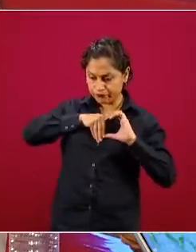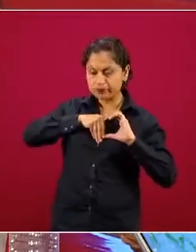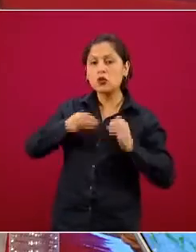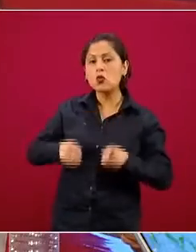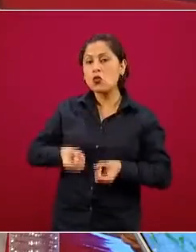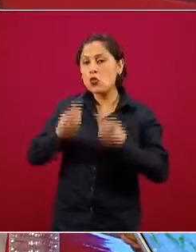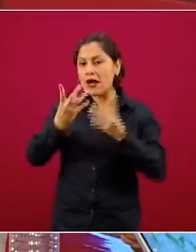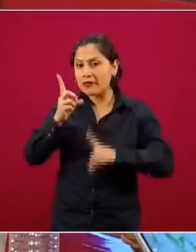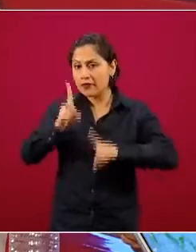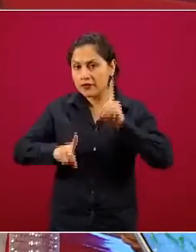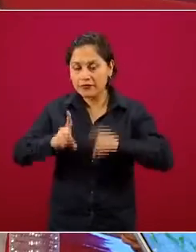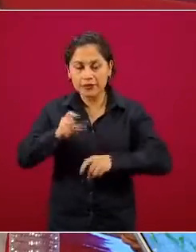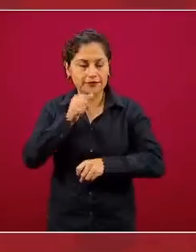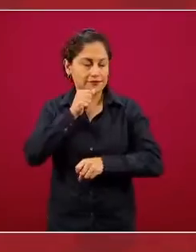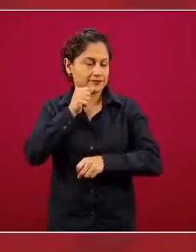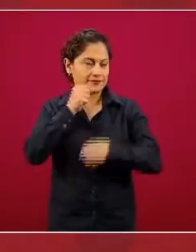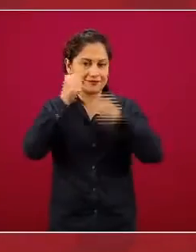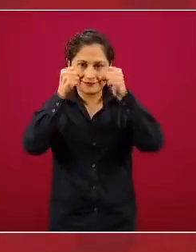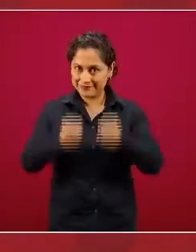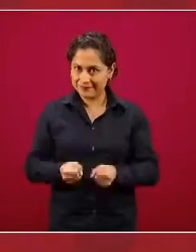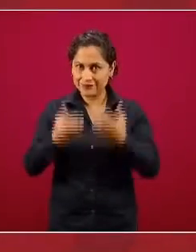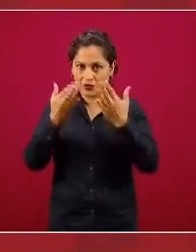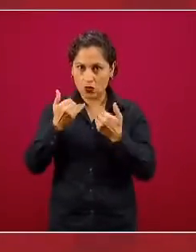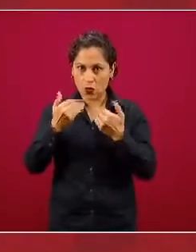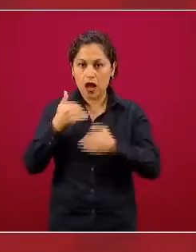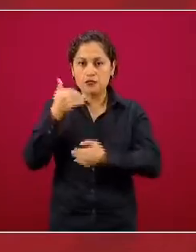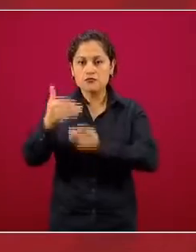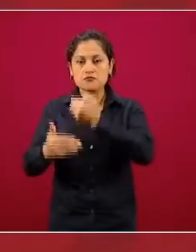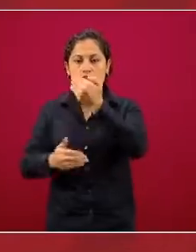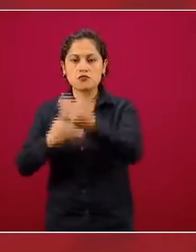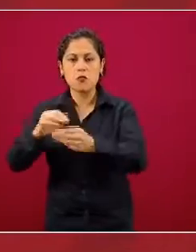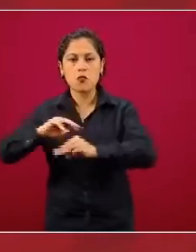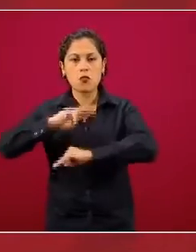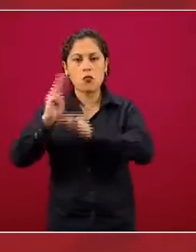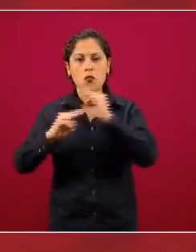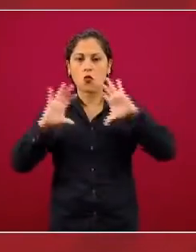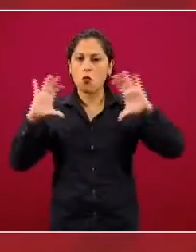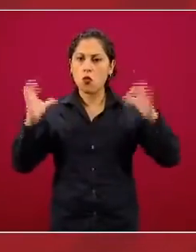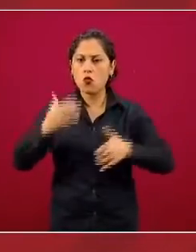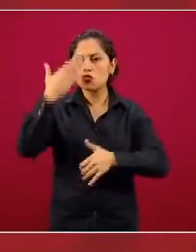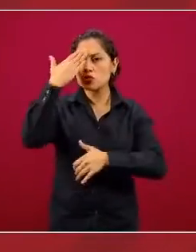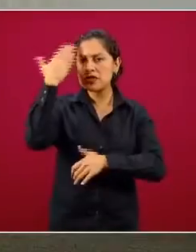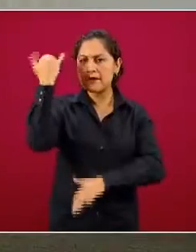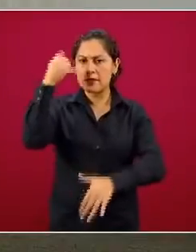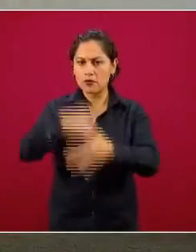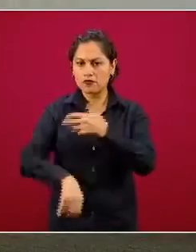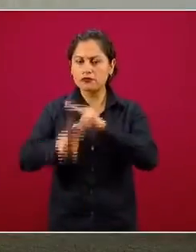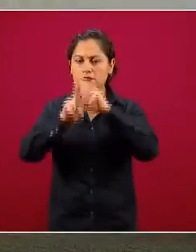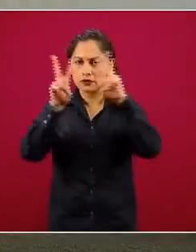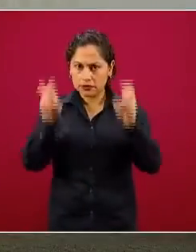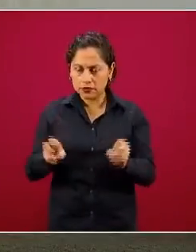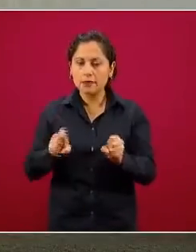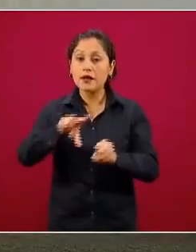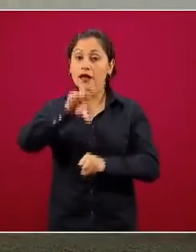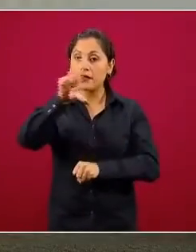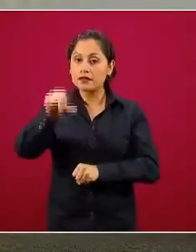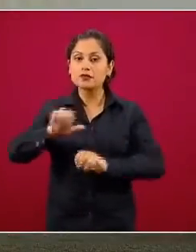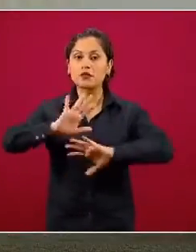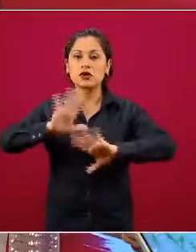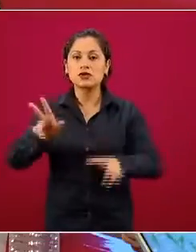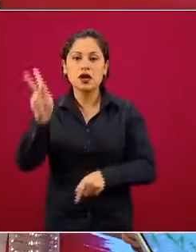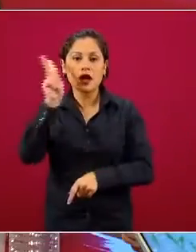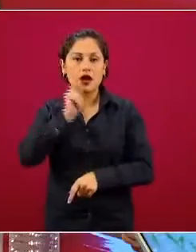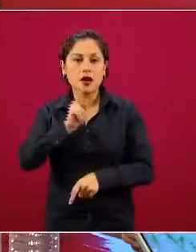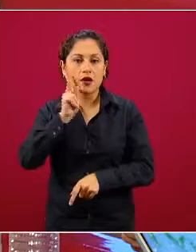momento habrá mayor conocimiento en el mundo, entonces podremos tener pruebas serológicas, las podremos usar para documentar